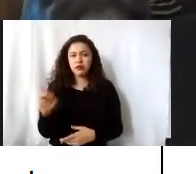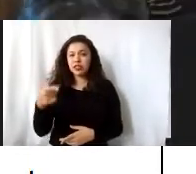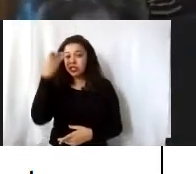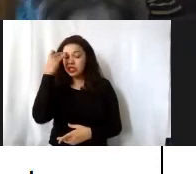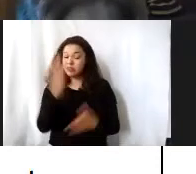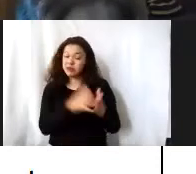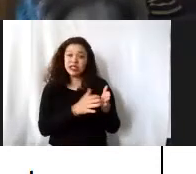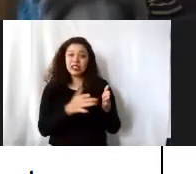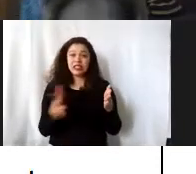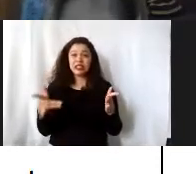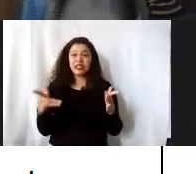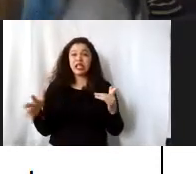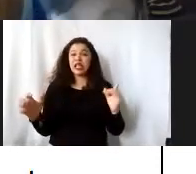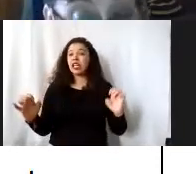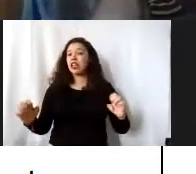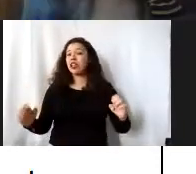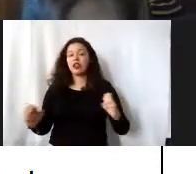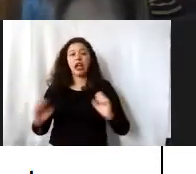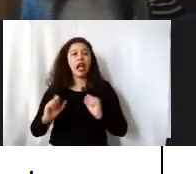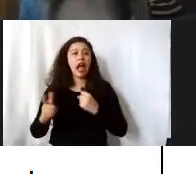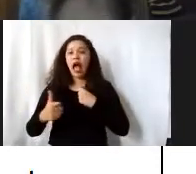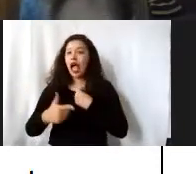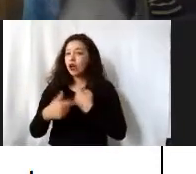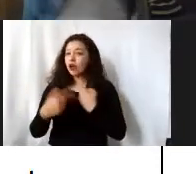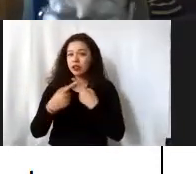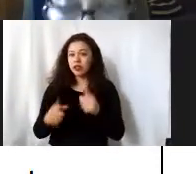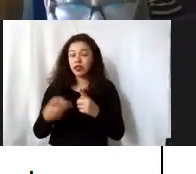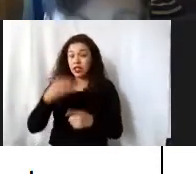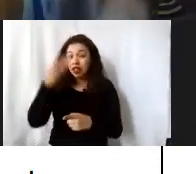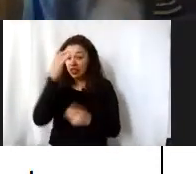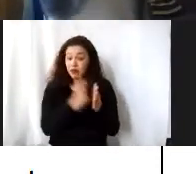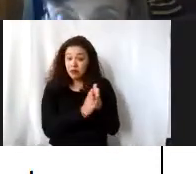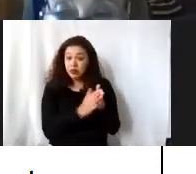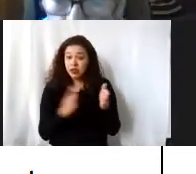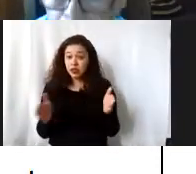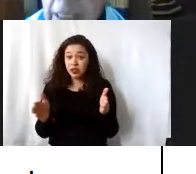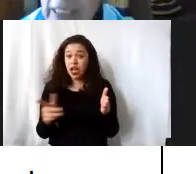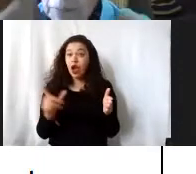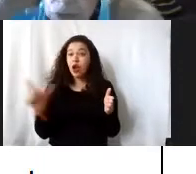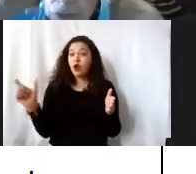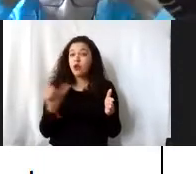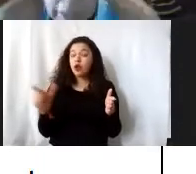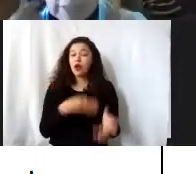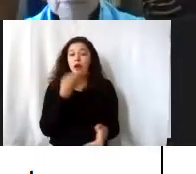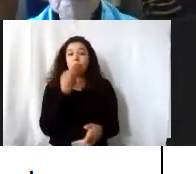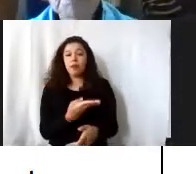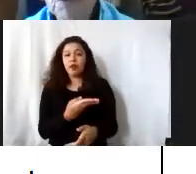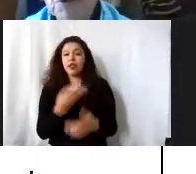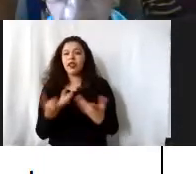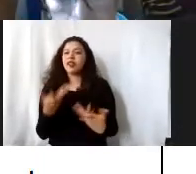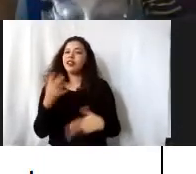situación crítica, ¿sí? En ese momento, y cuando solicita algo. Y muchas veces